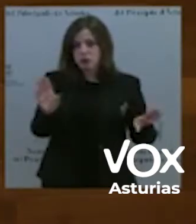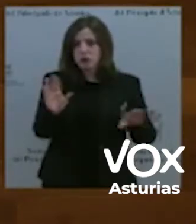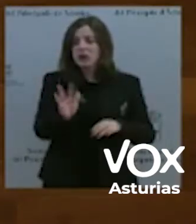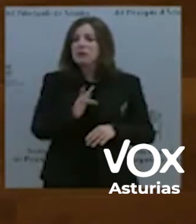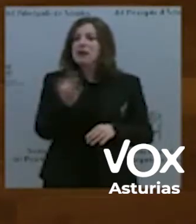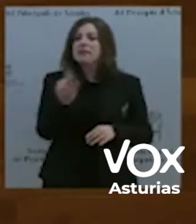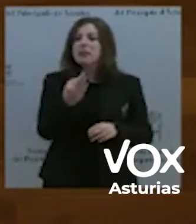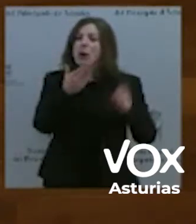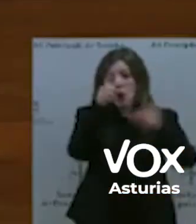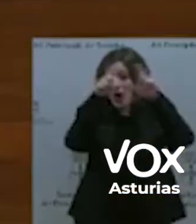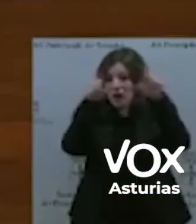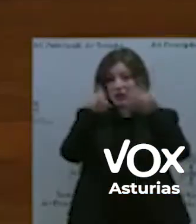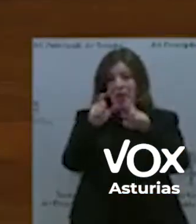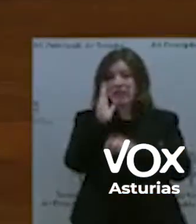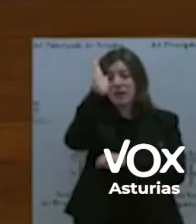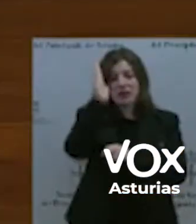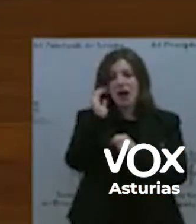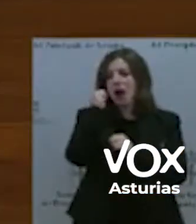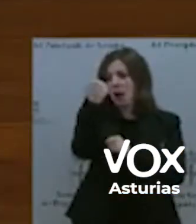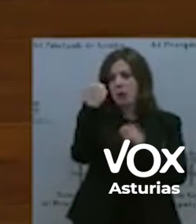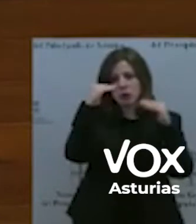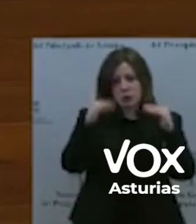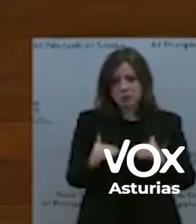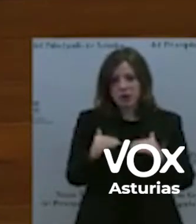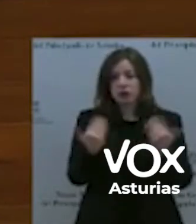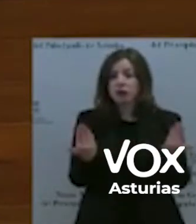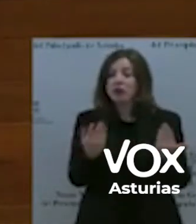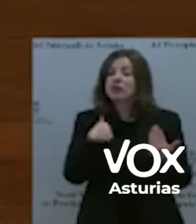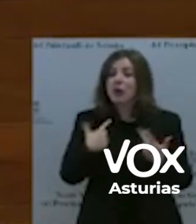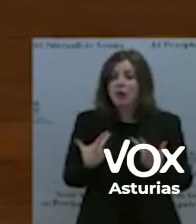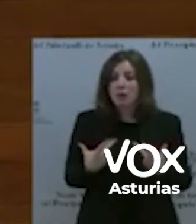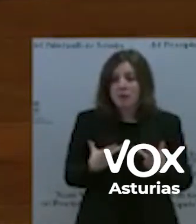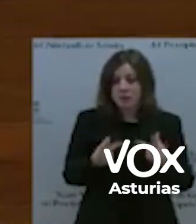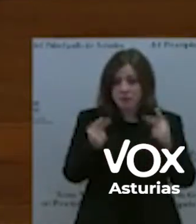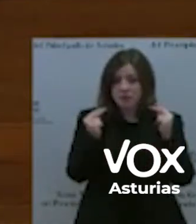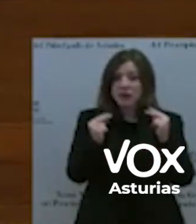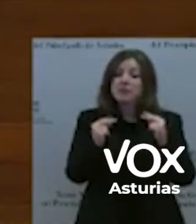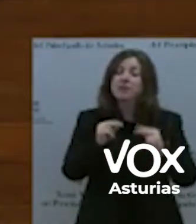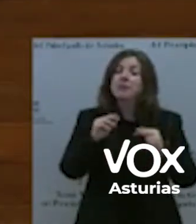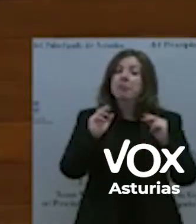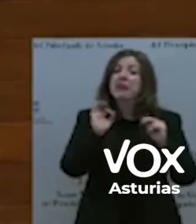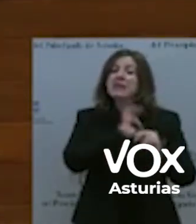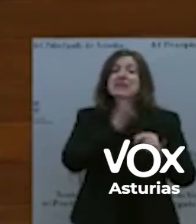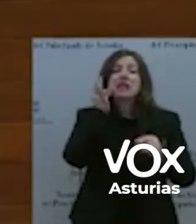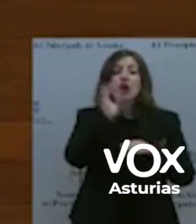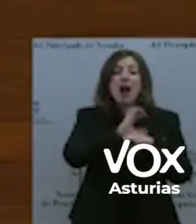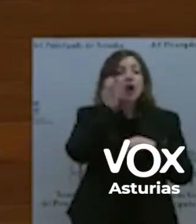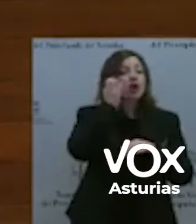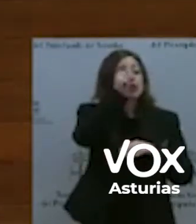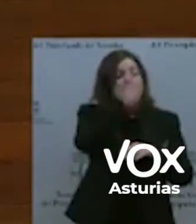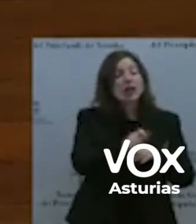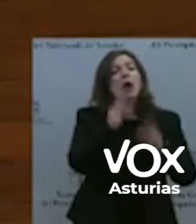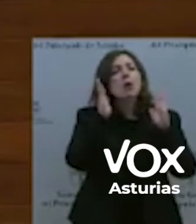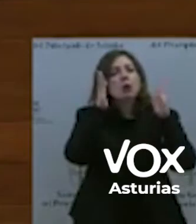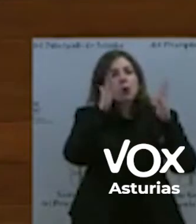unas coartadas falsas. El caso es que usted, señora consejera, ha reconocido esta situación achacando el retraso de los